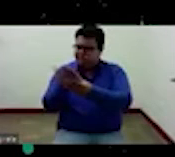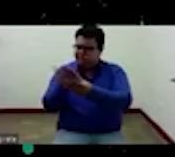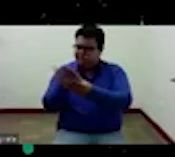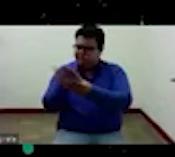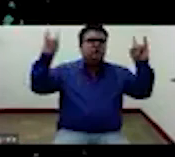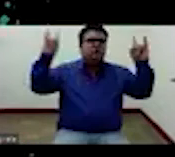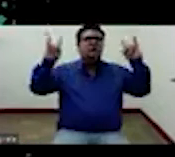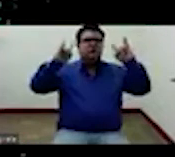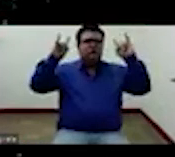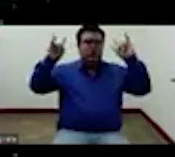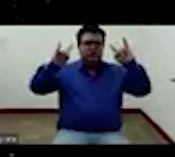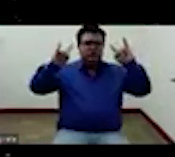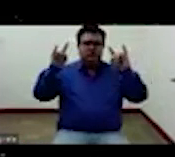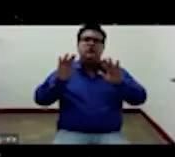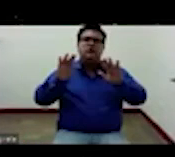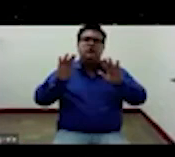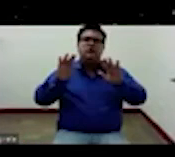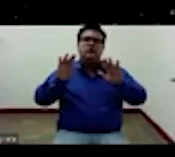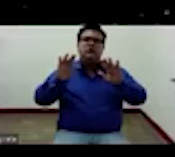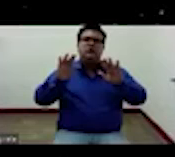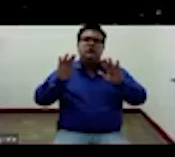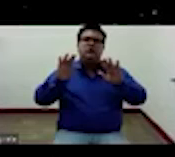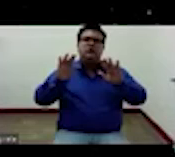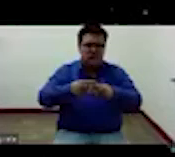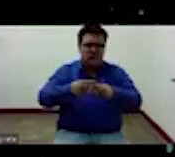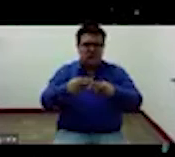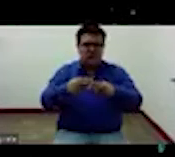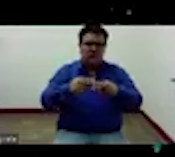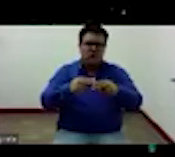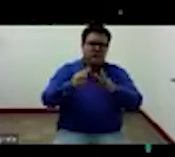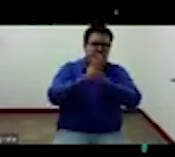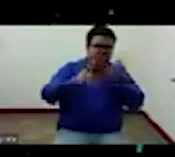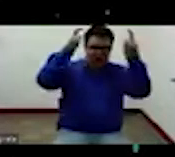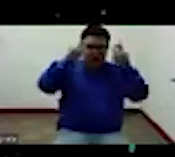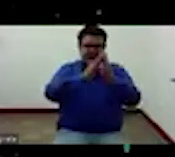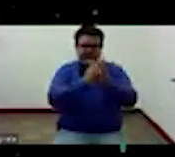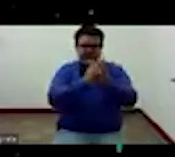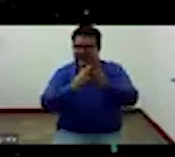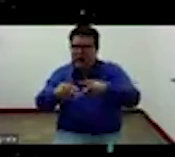que se llama Un geógrafo, un rey, algunos libros, dos piedras y un pingüino.